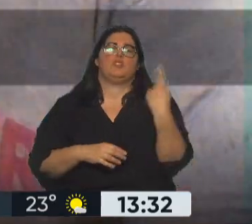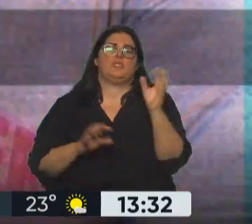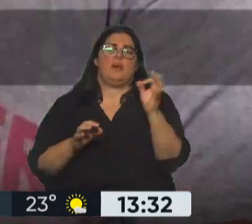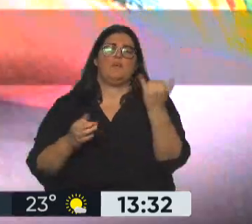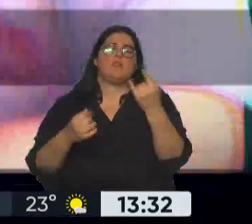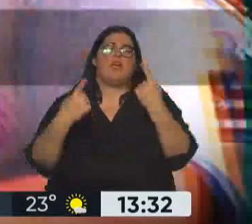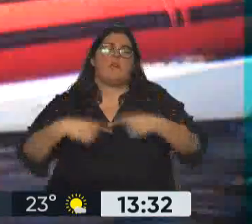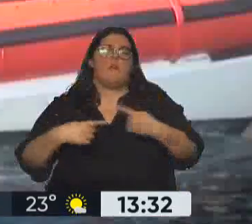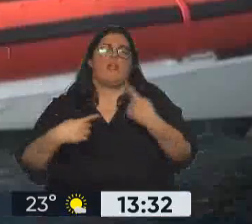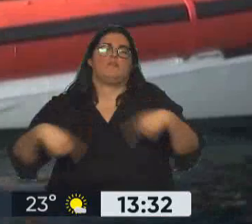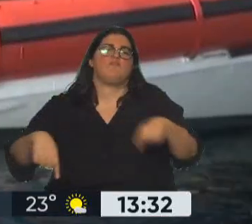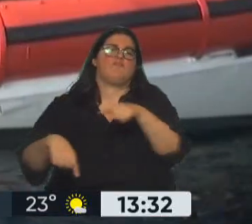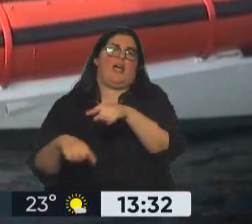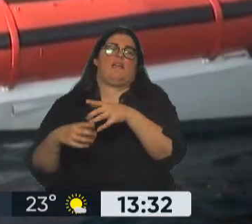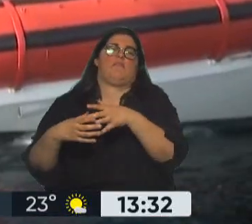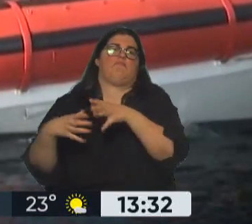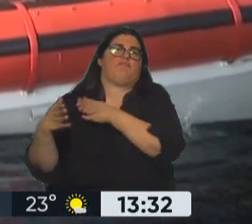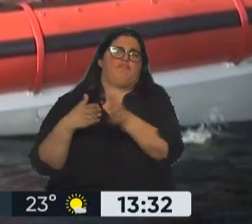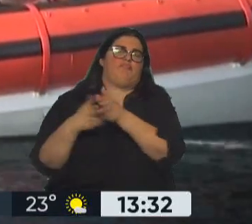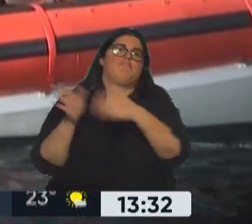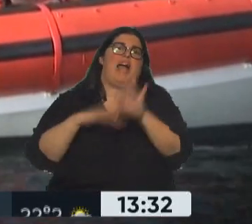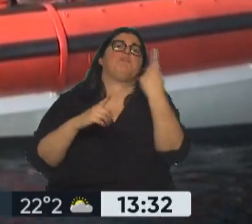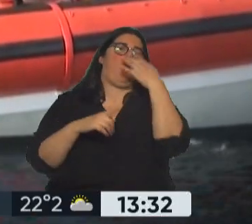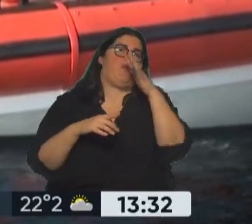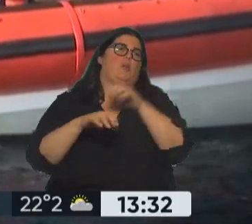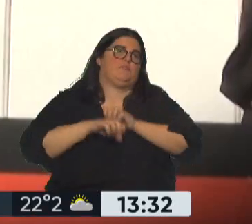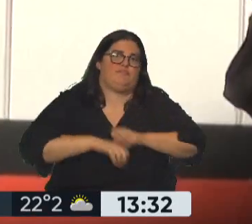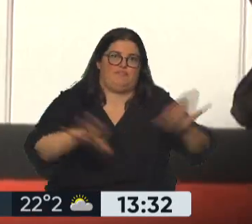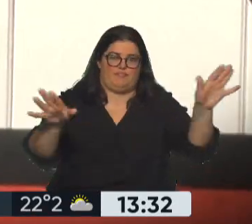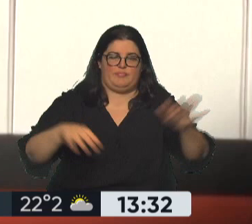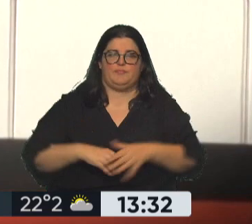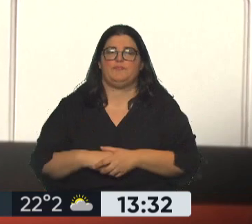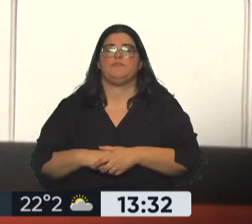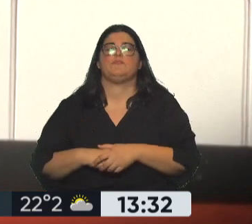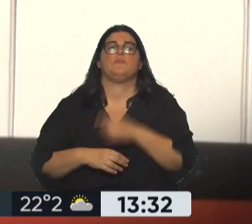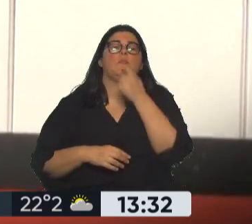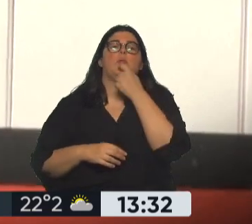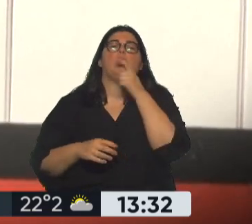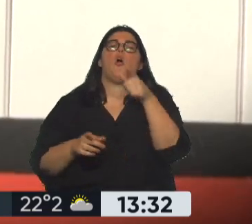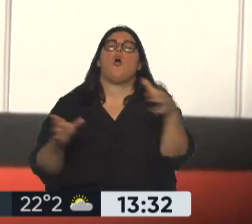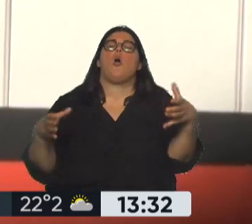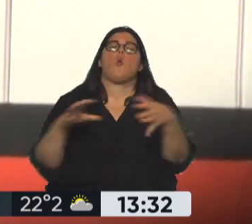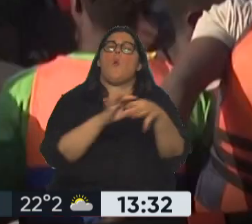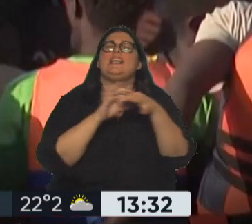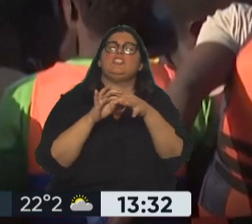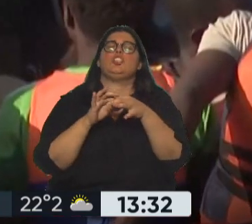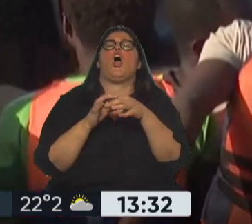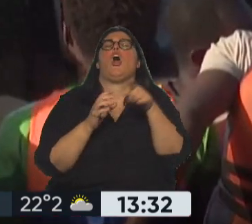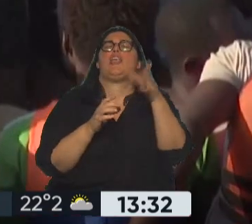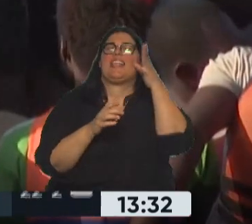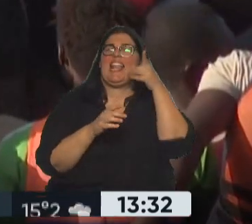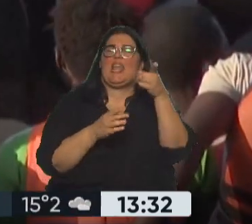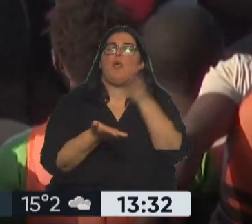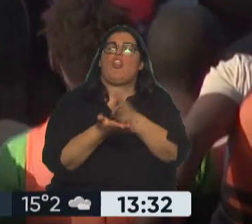del Brennero. Organismos de derechos humanos como la Coalición Italiana de los Derechos y Libertades Civiles también sumaron